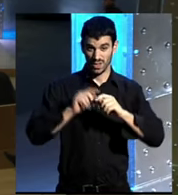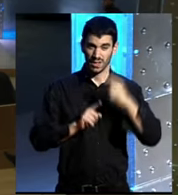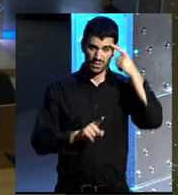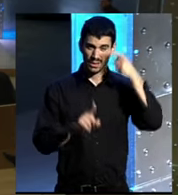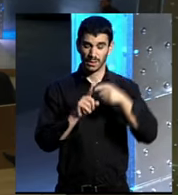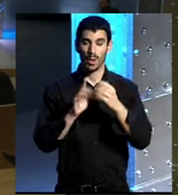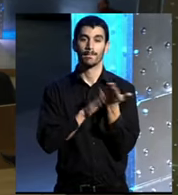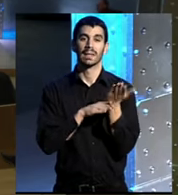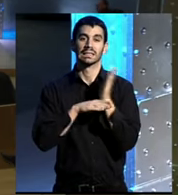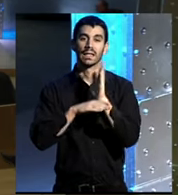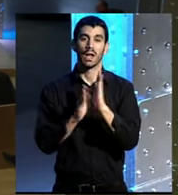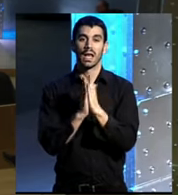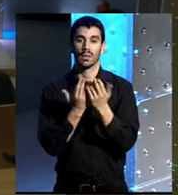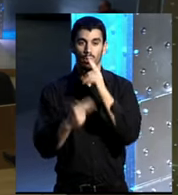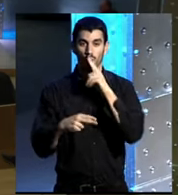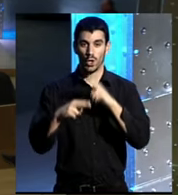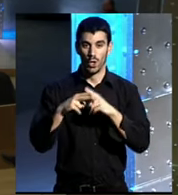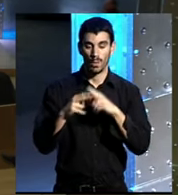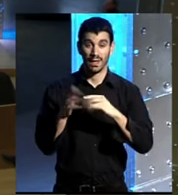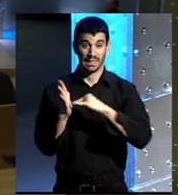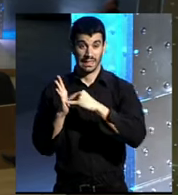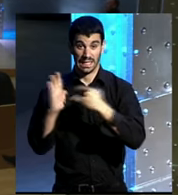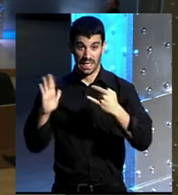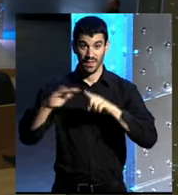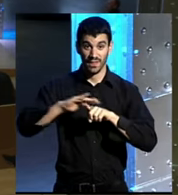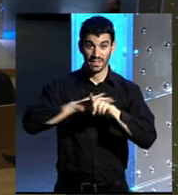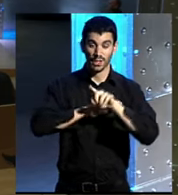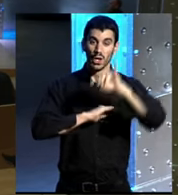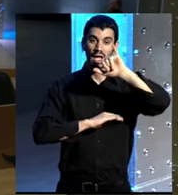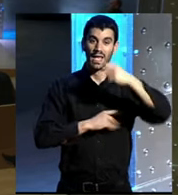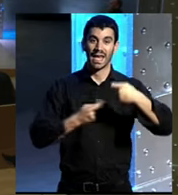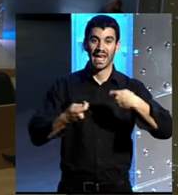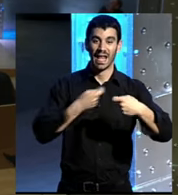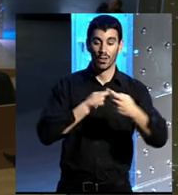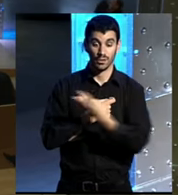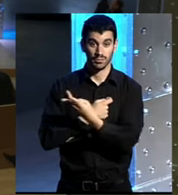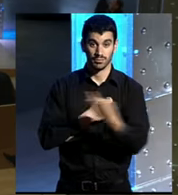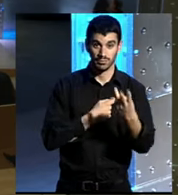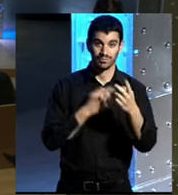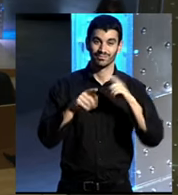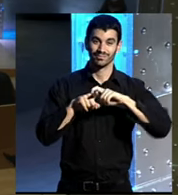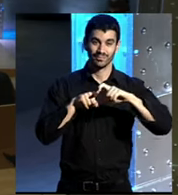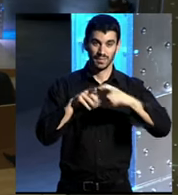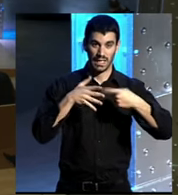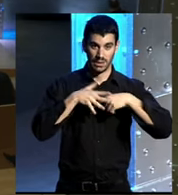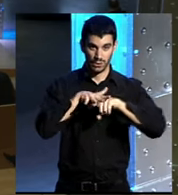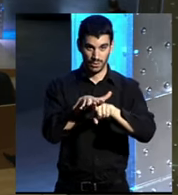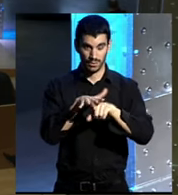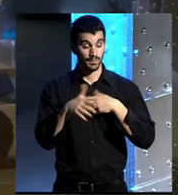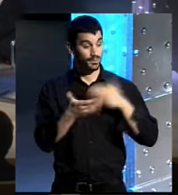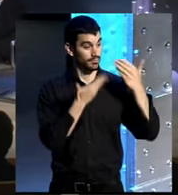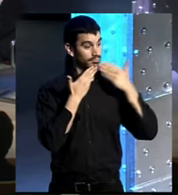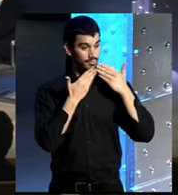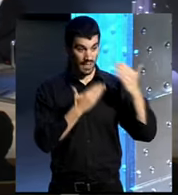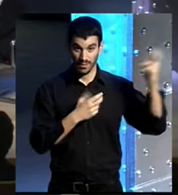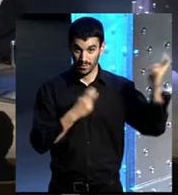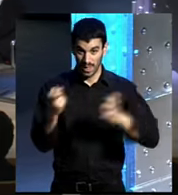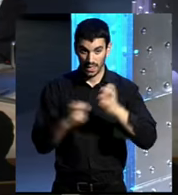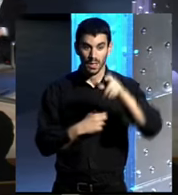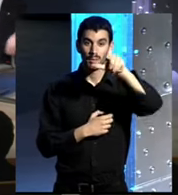TIC, Desarrollo y Negocios Inclusivos. Os doy la bienvenida a vosotros y a toda la gente que está viéndonos en streaming, los